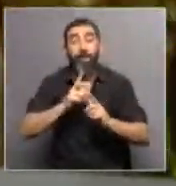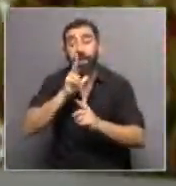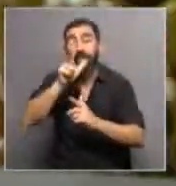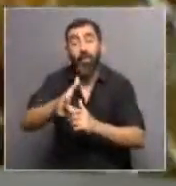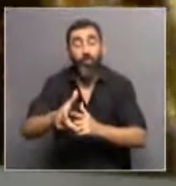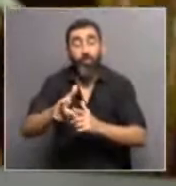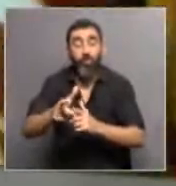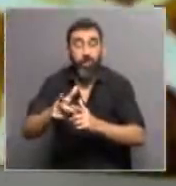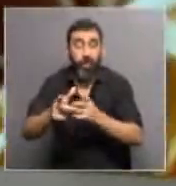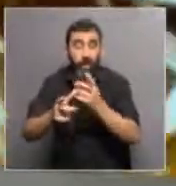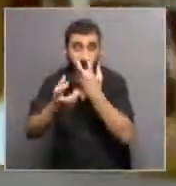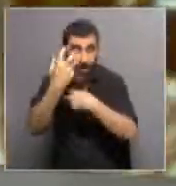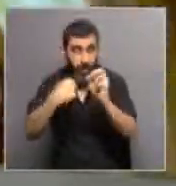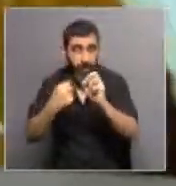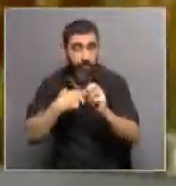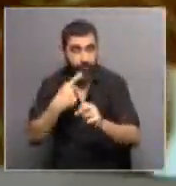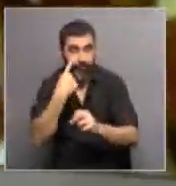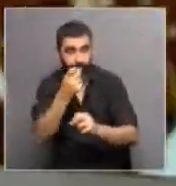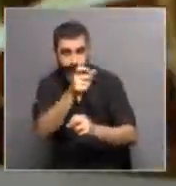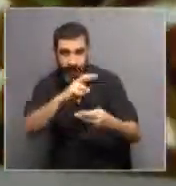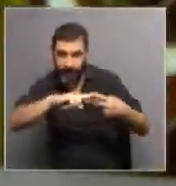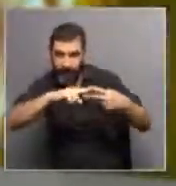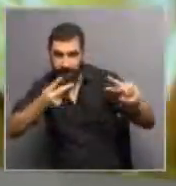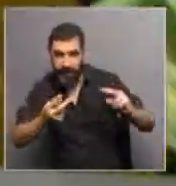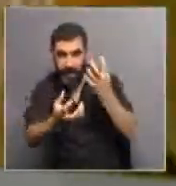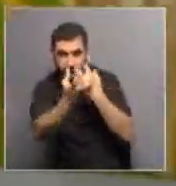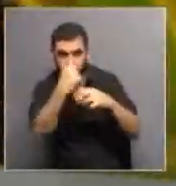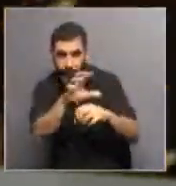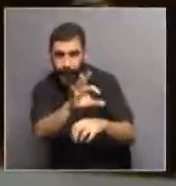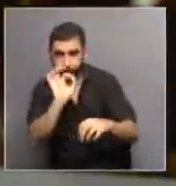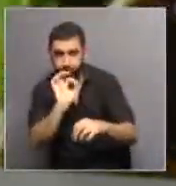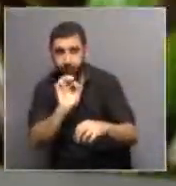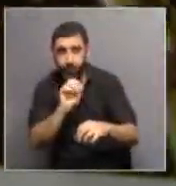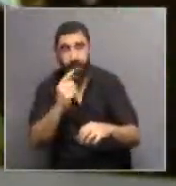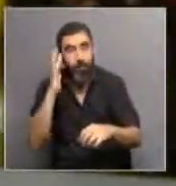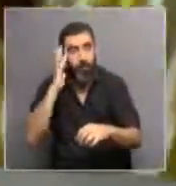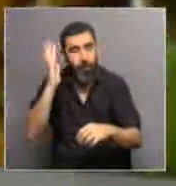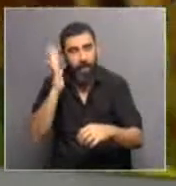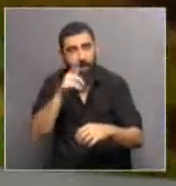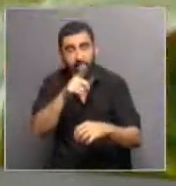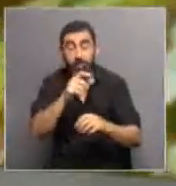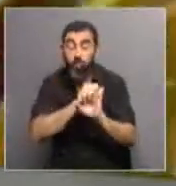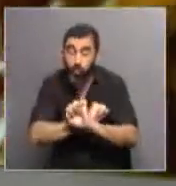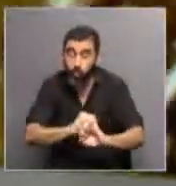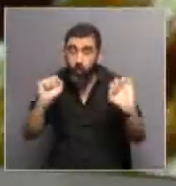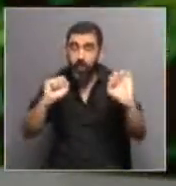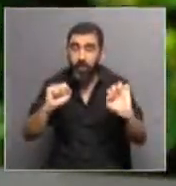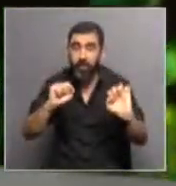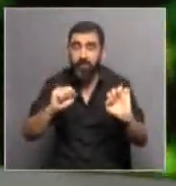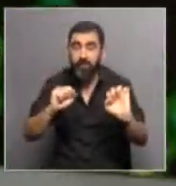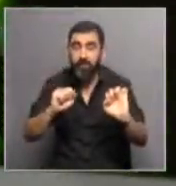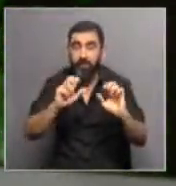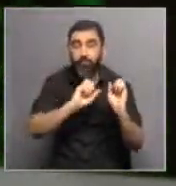progenie. O sea, uno identifica el potencial genético de los animales y lo que prevé es que ese potencial